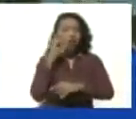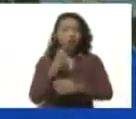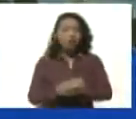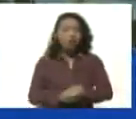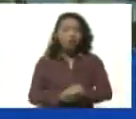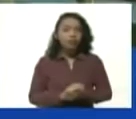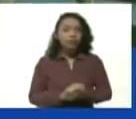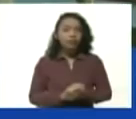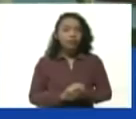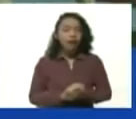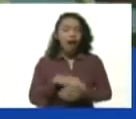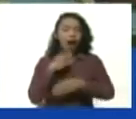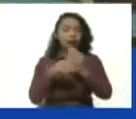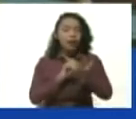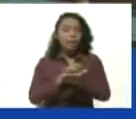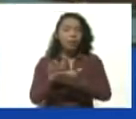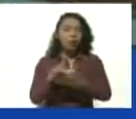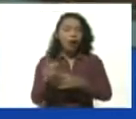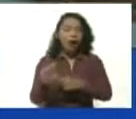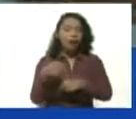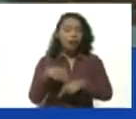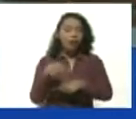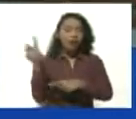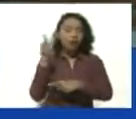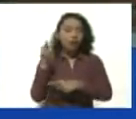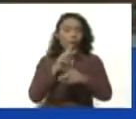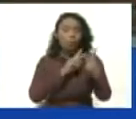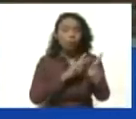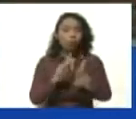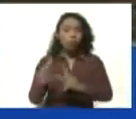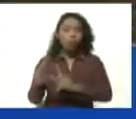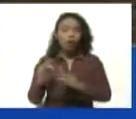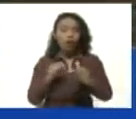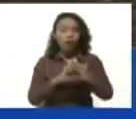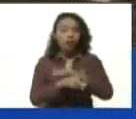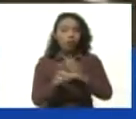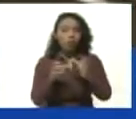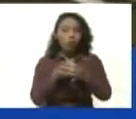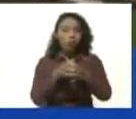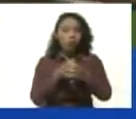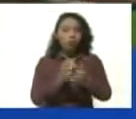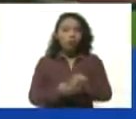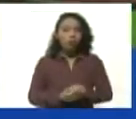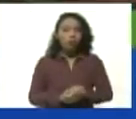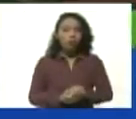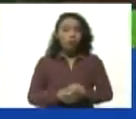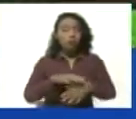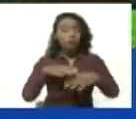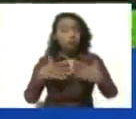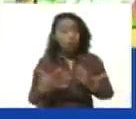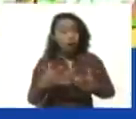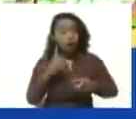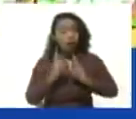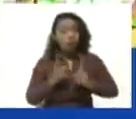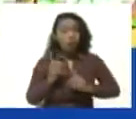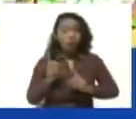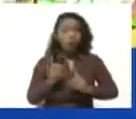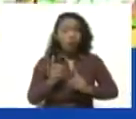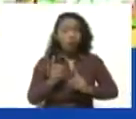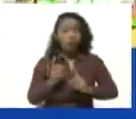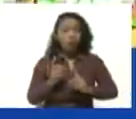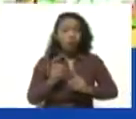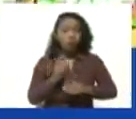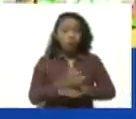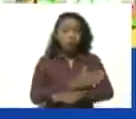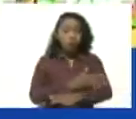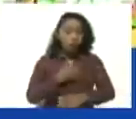echar hacia Venezuela, planificar la entrada de grupos que otrora algunos antes